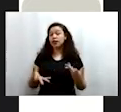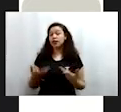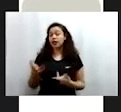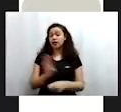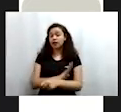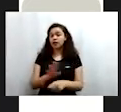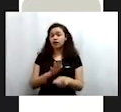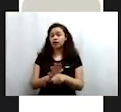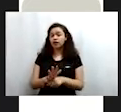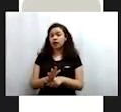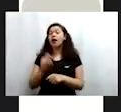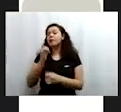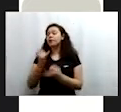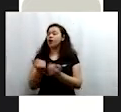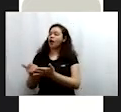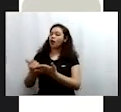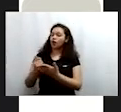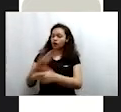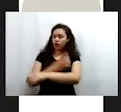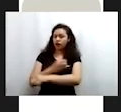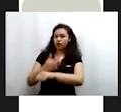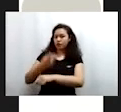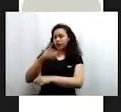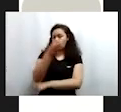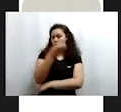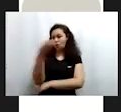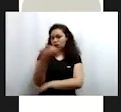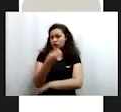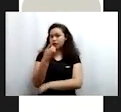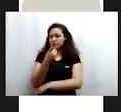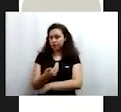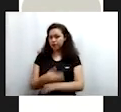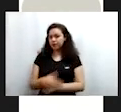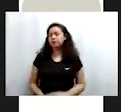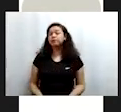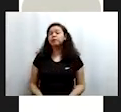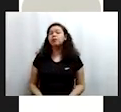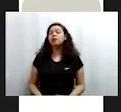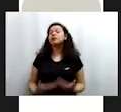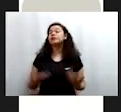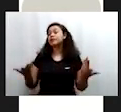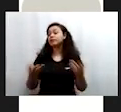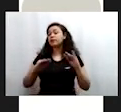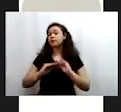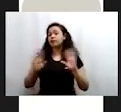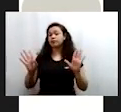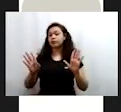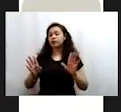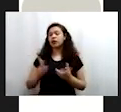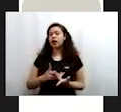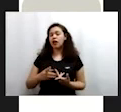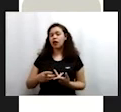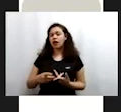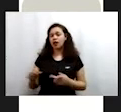los coordinadores para su organización. ¿Estamos? Y, por supuesto, tiene que ver con esa motivación